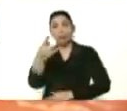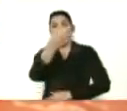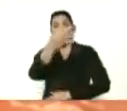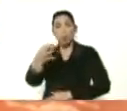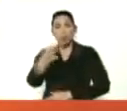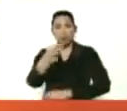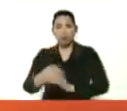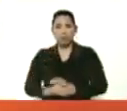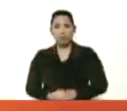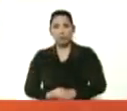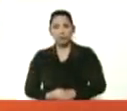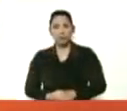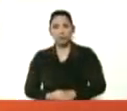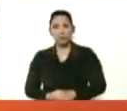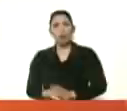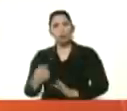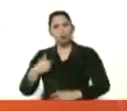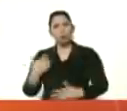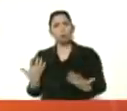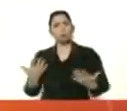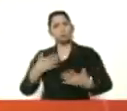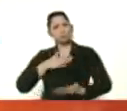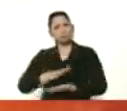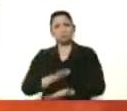21% soy optimista.